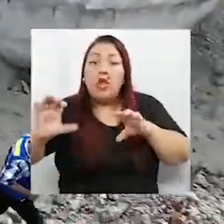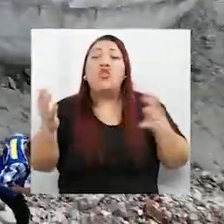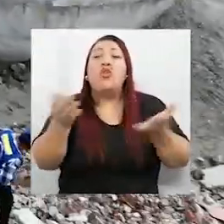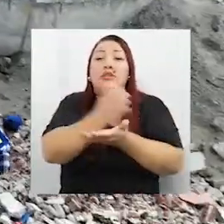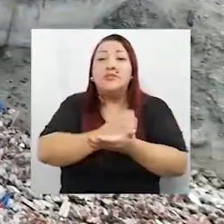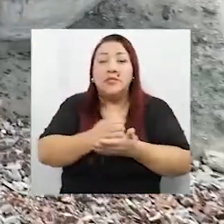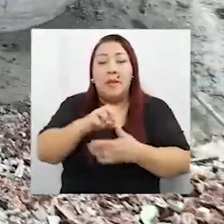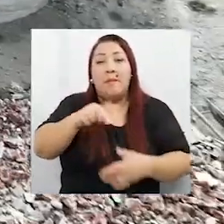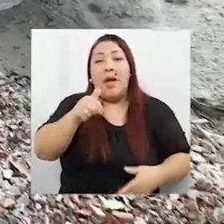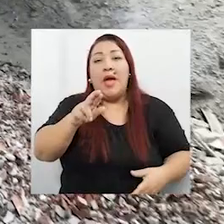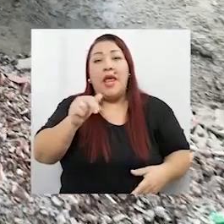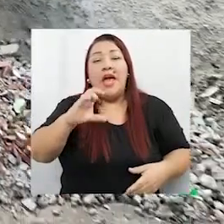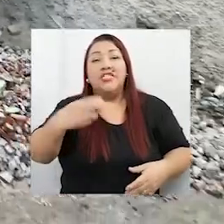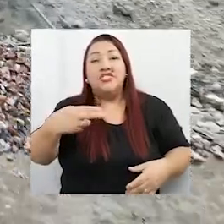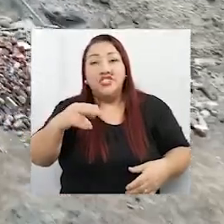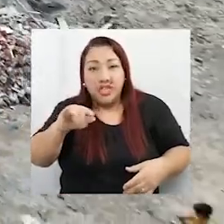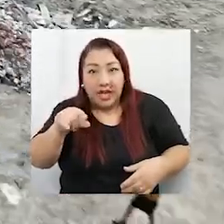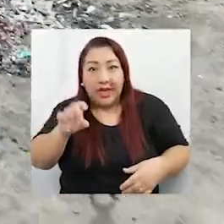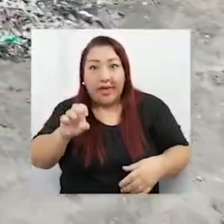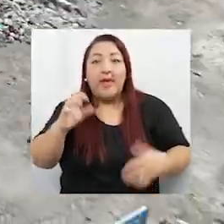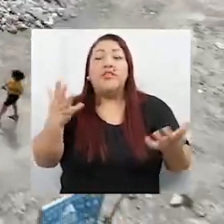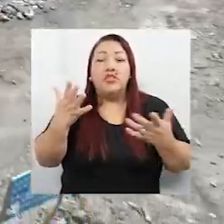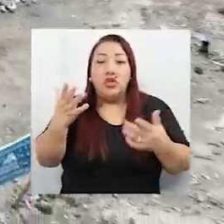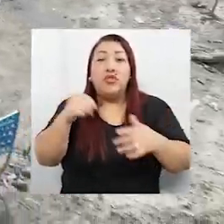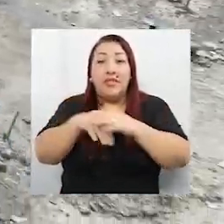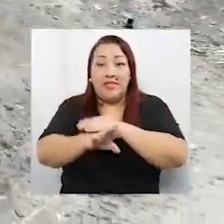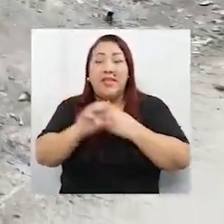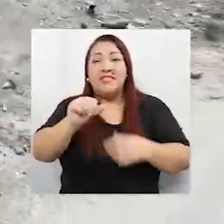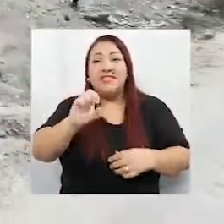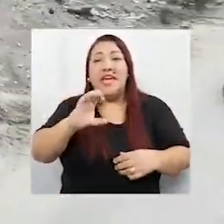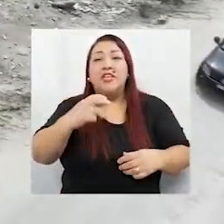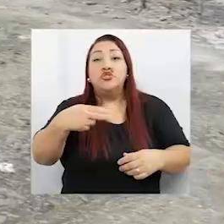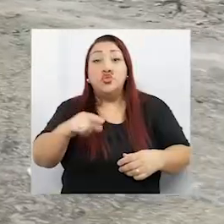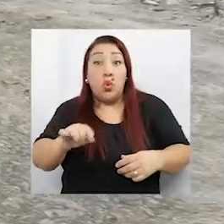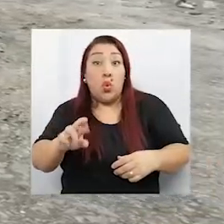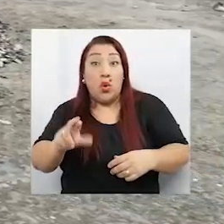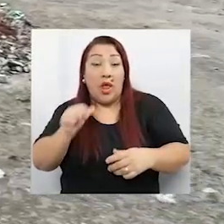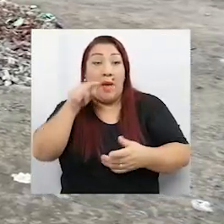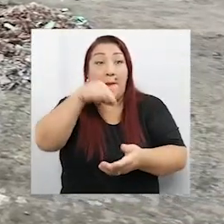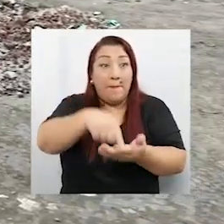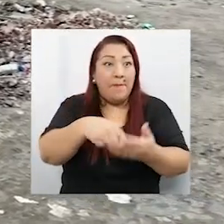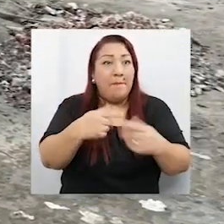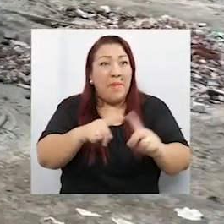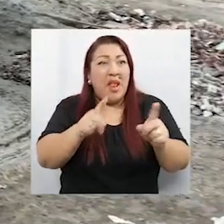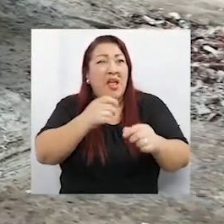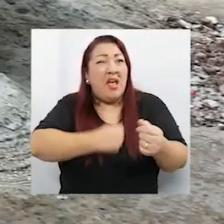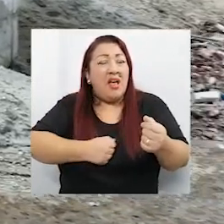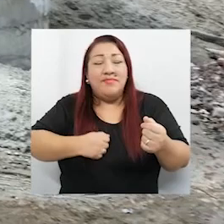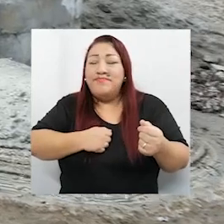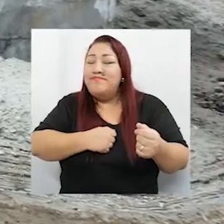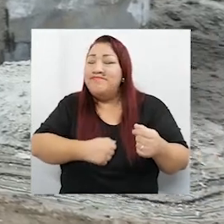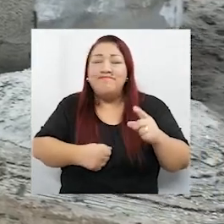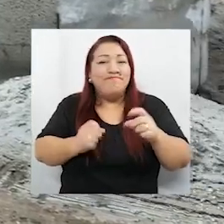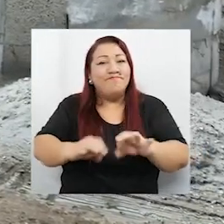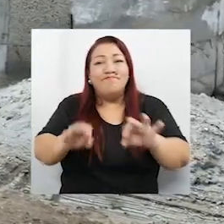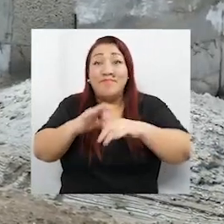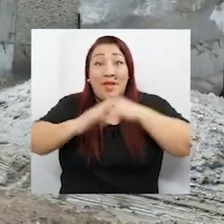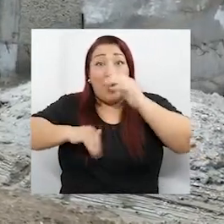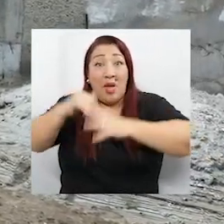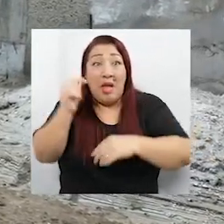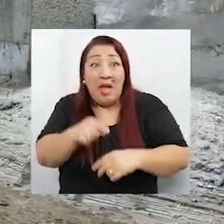en el centro poblado de Parachique, La Bocana, en la región piurana de Sechura. Lamentablemente, la construcción de